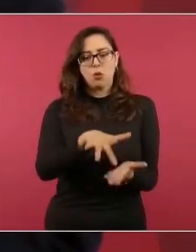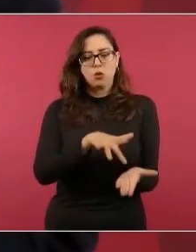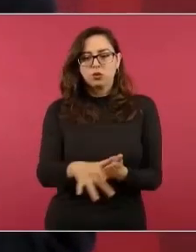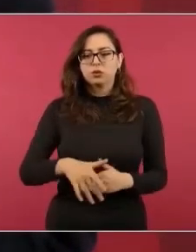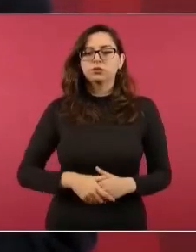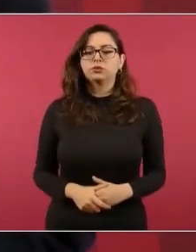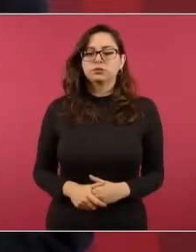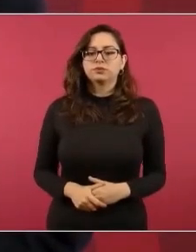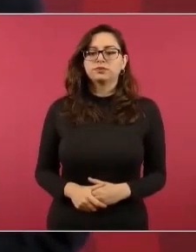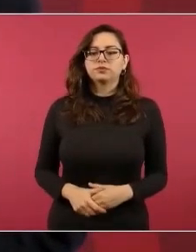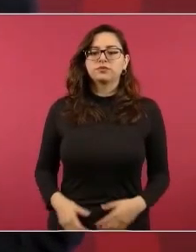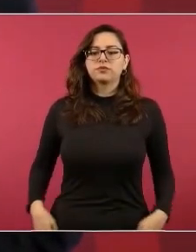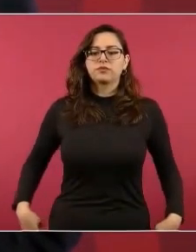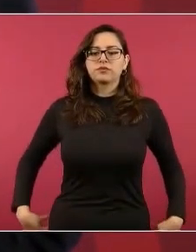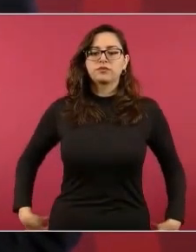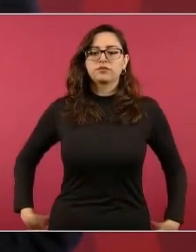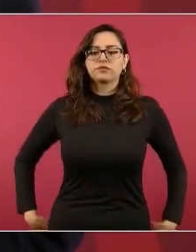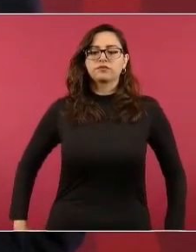Se apoyó